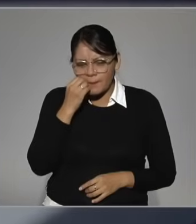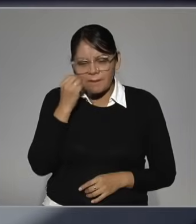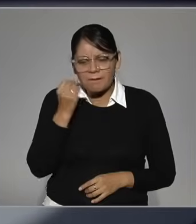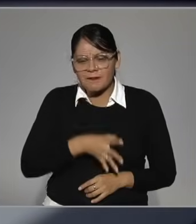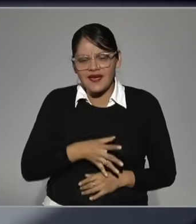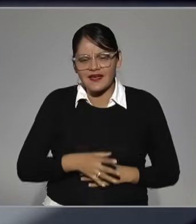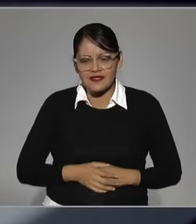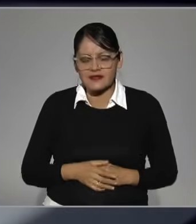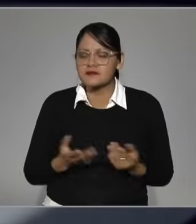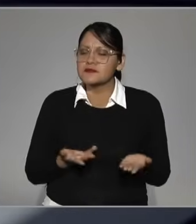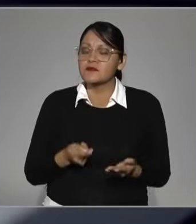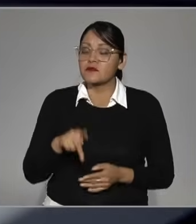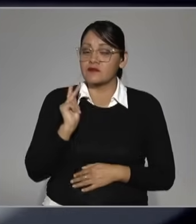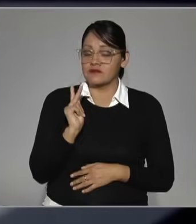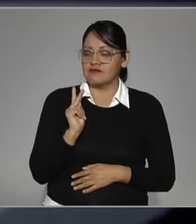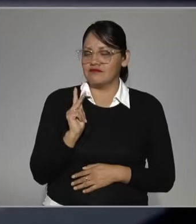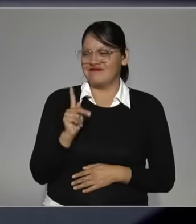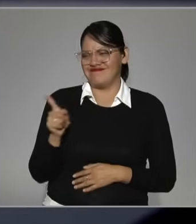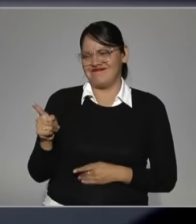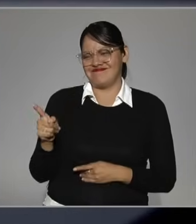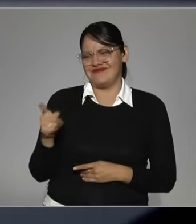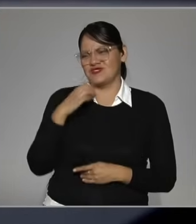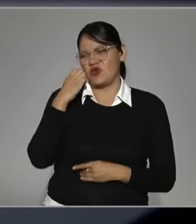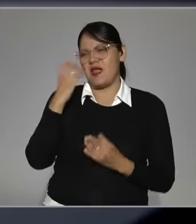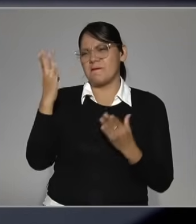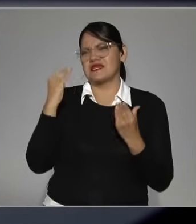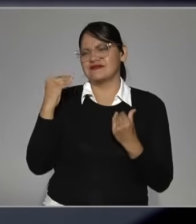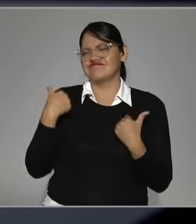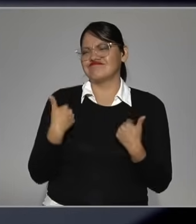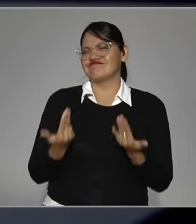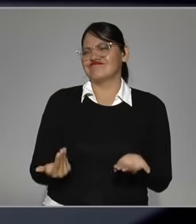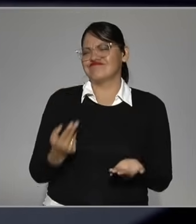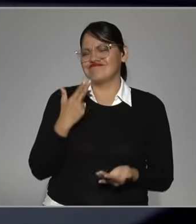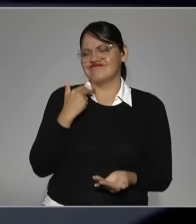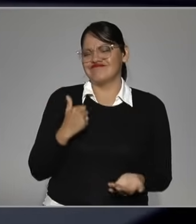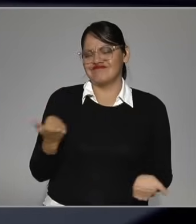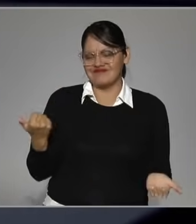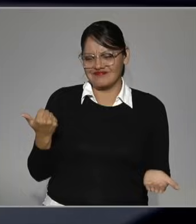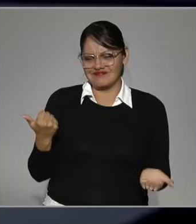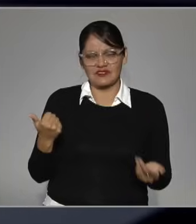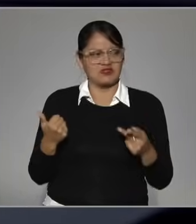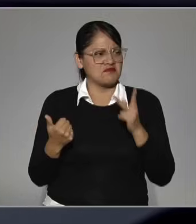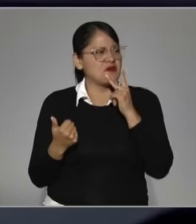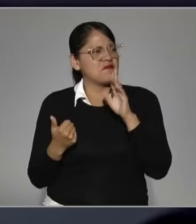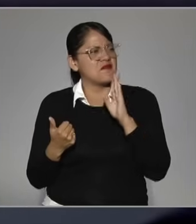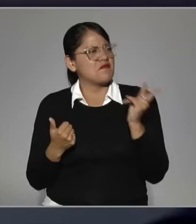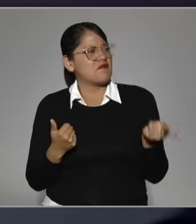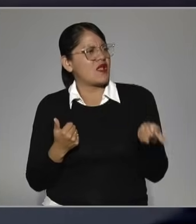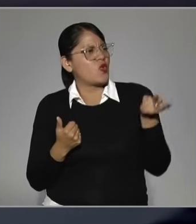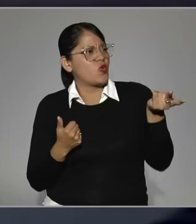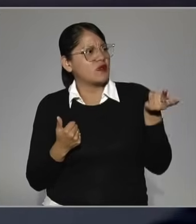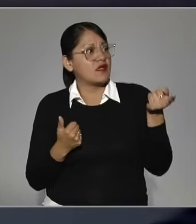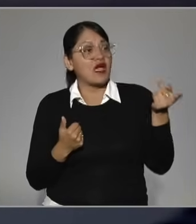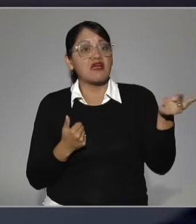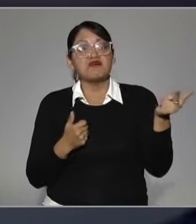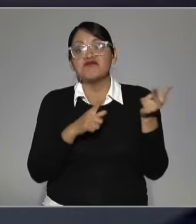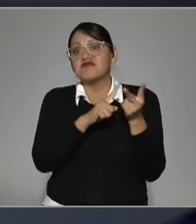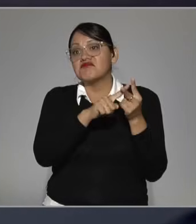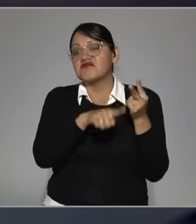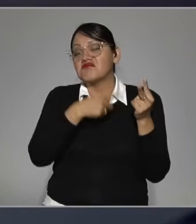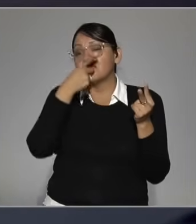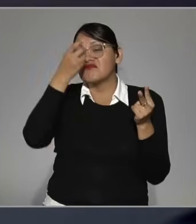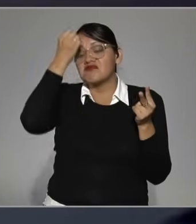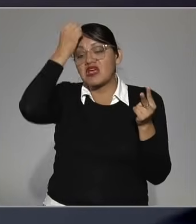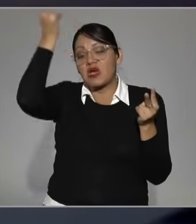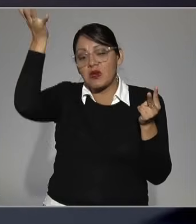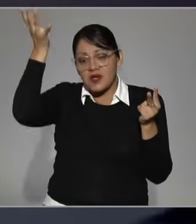dice, no, pero me enseñan cosas que ni sepa qué sirven. Y les pregunto a mis papás y me dicen que ya se les olvidó. ¿Para